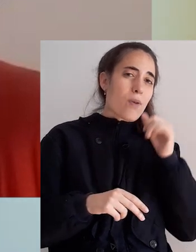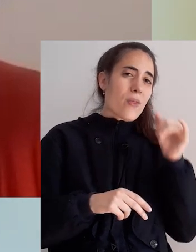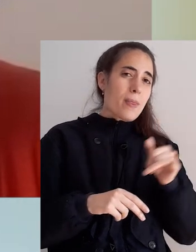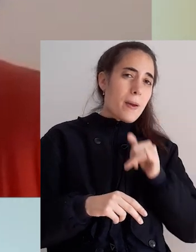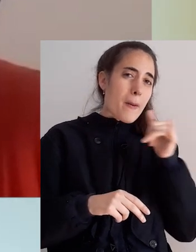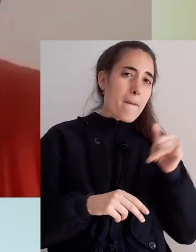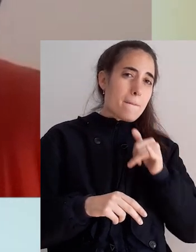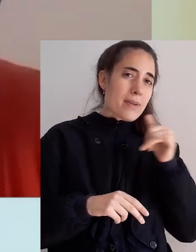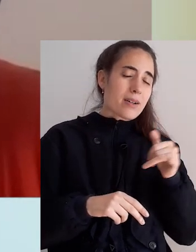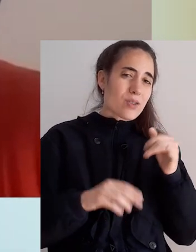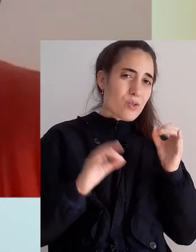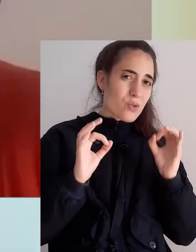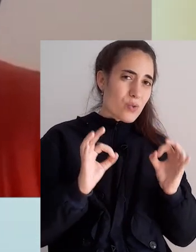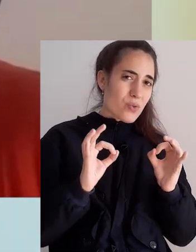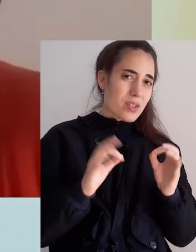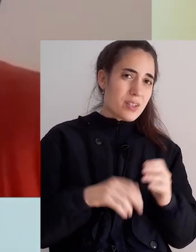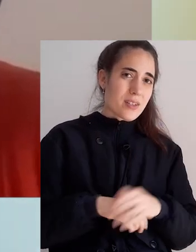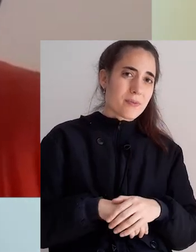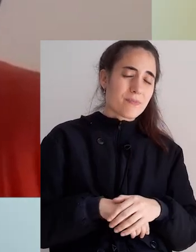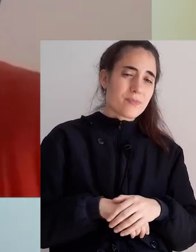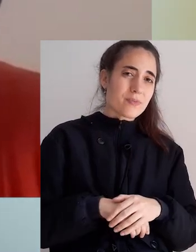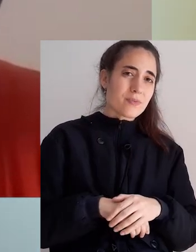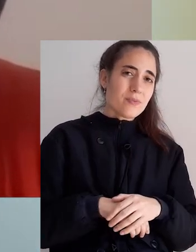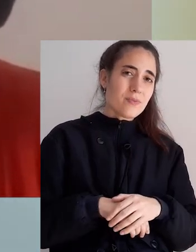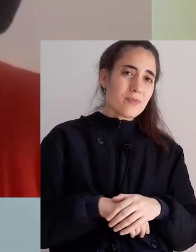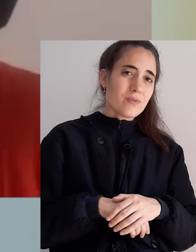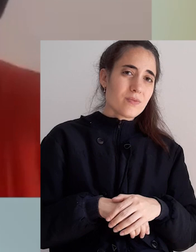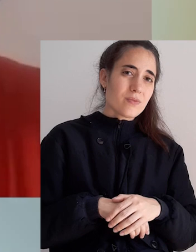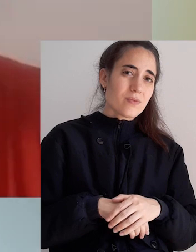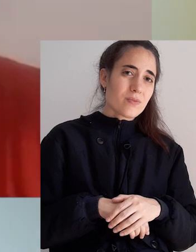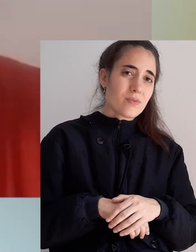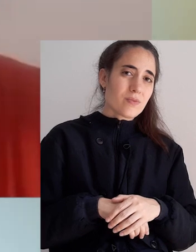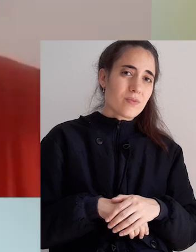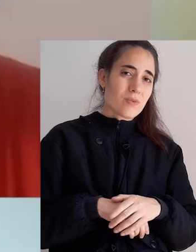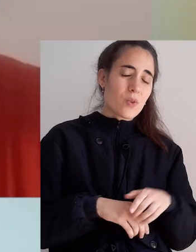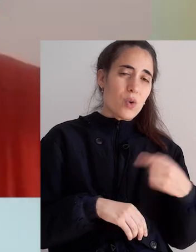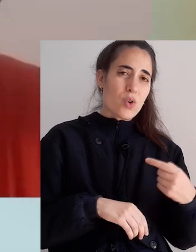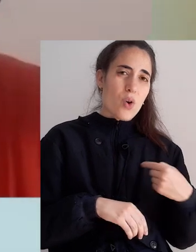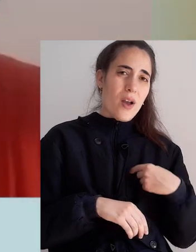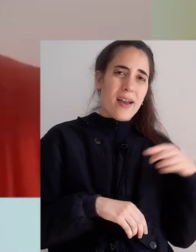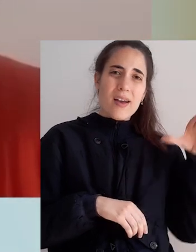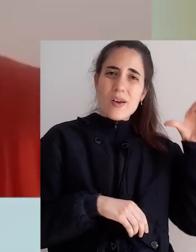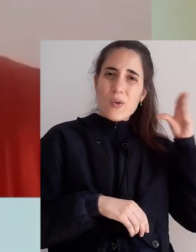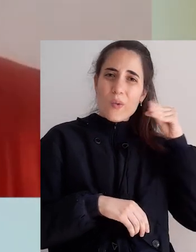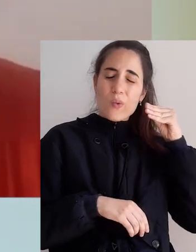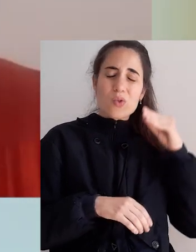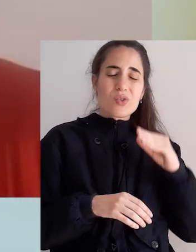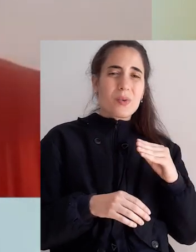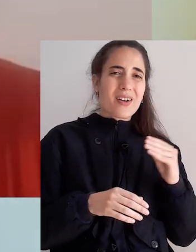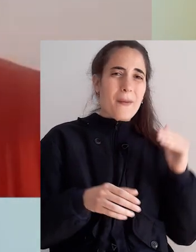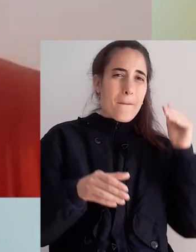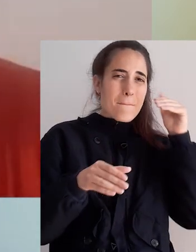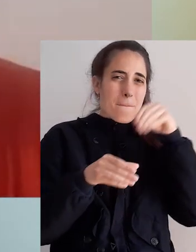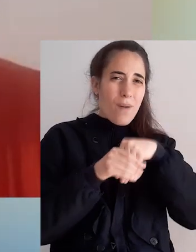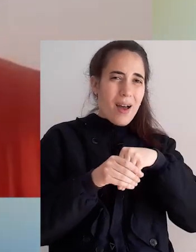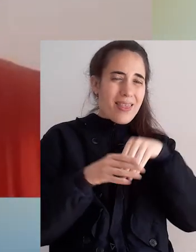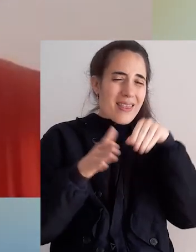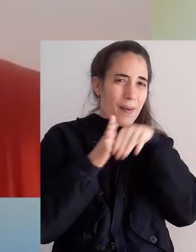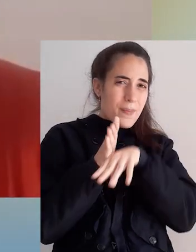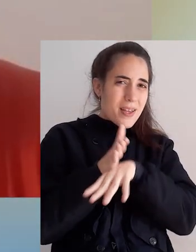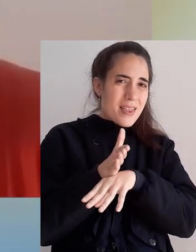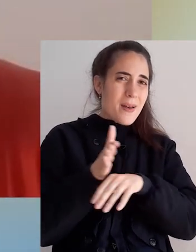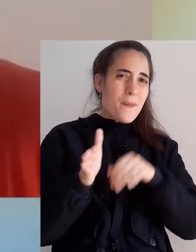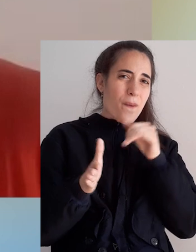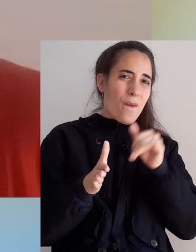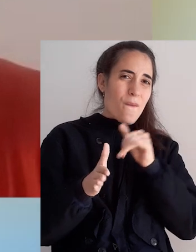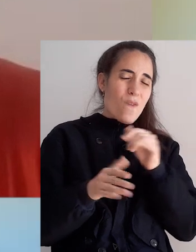Espero que nos veamos antes de fin de año, que tengamos otra charla, a ver si hay alguna novedad. Pero bueno, con toda la esperanza, vamos